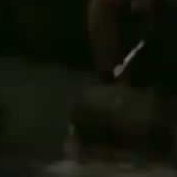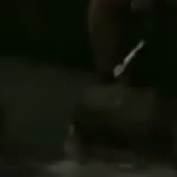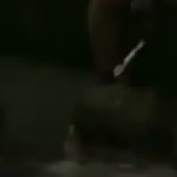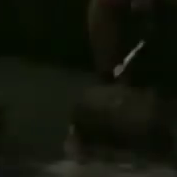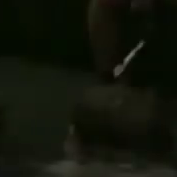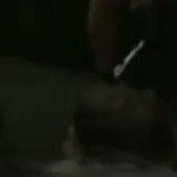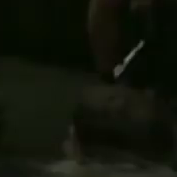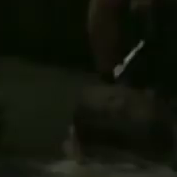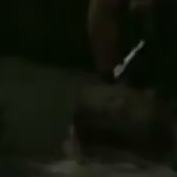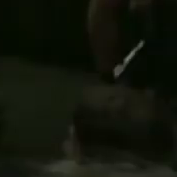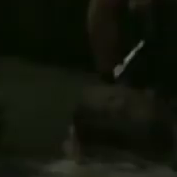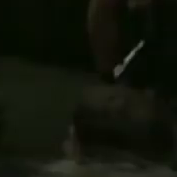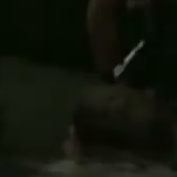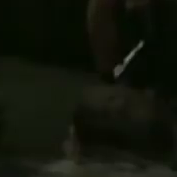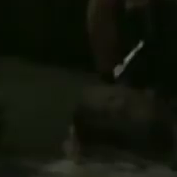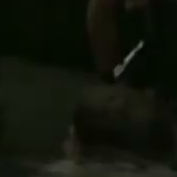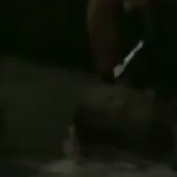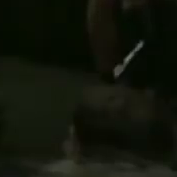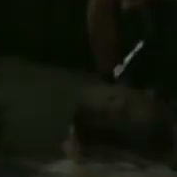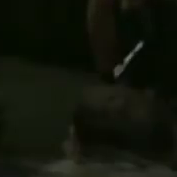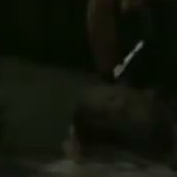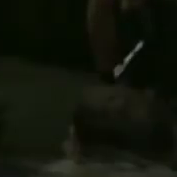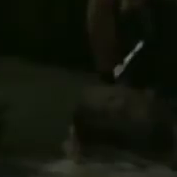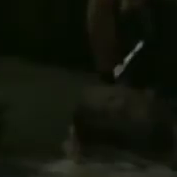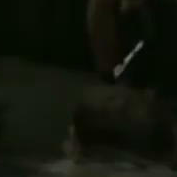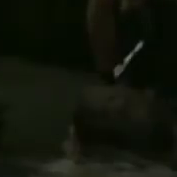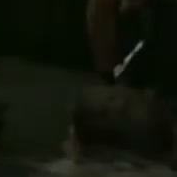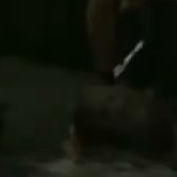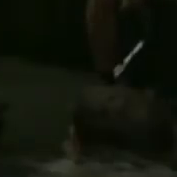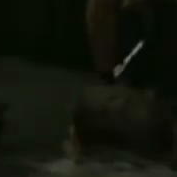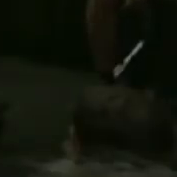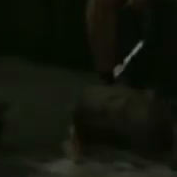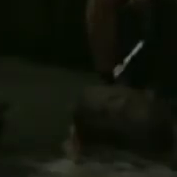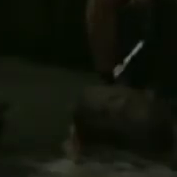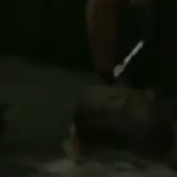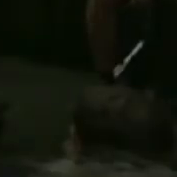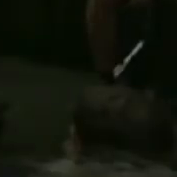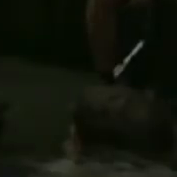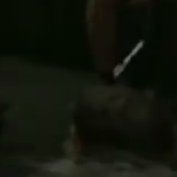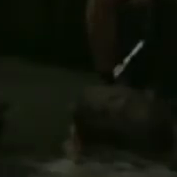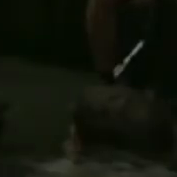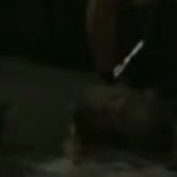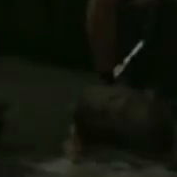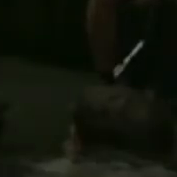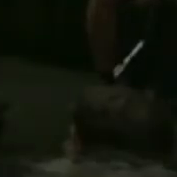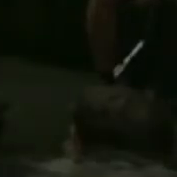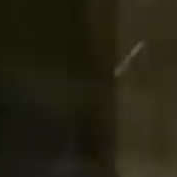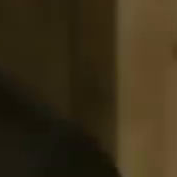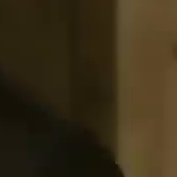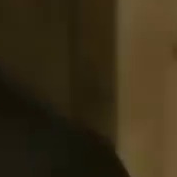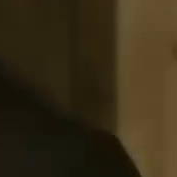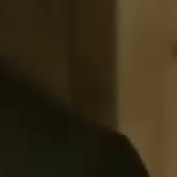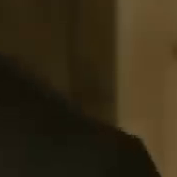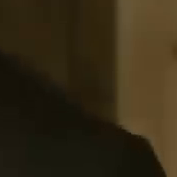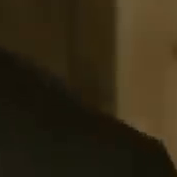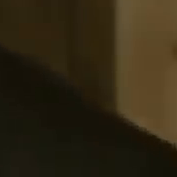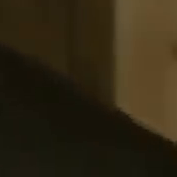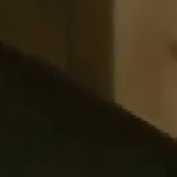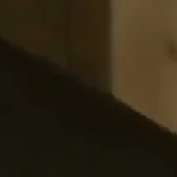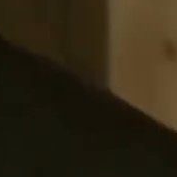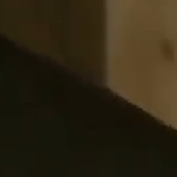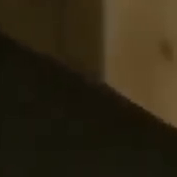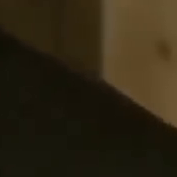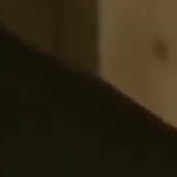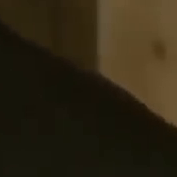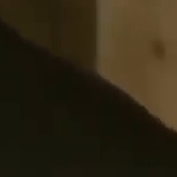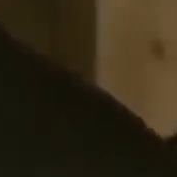la atmósfera en una playera que cabestany health sound y chandeleur sound